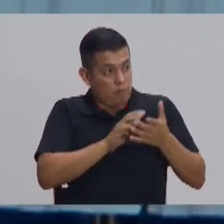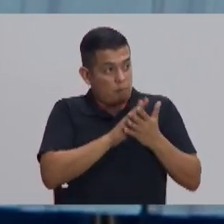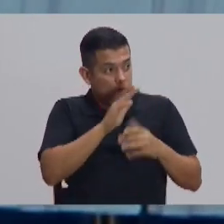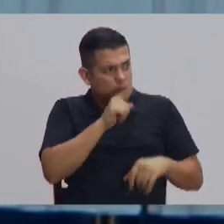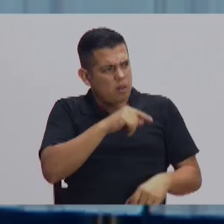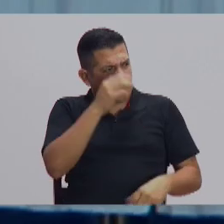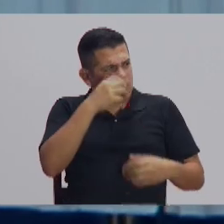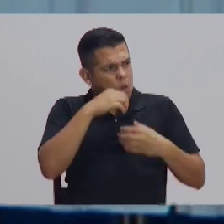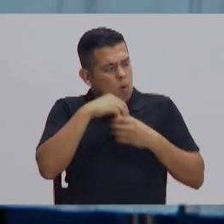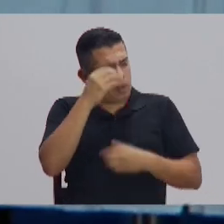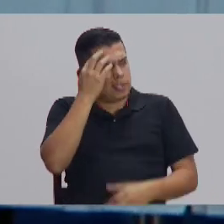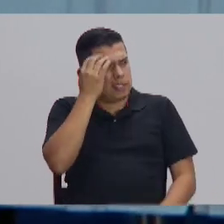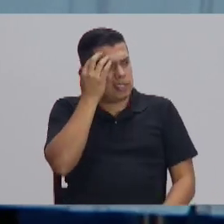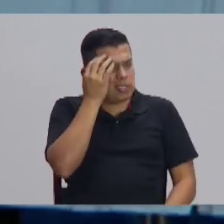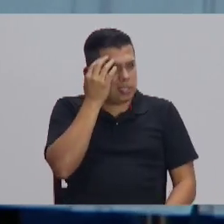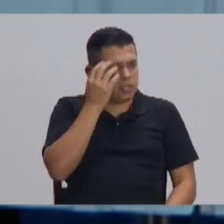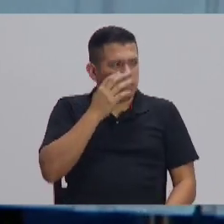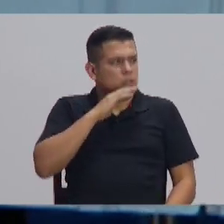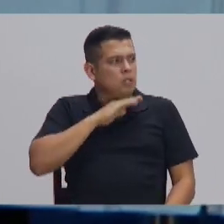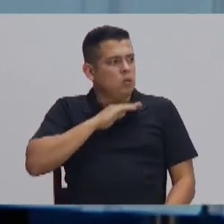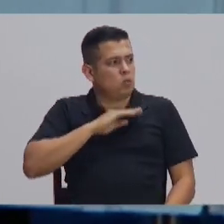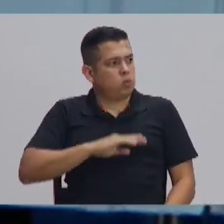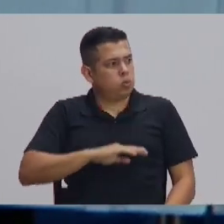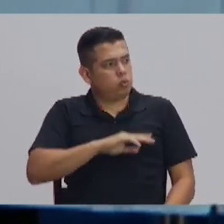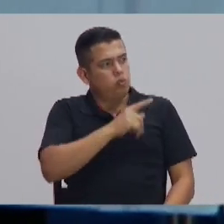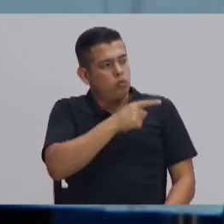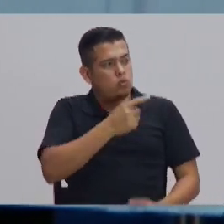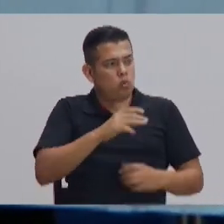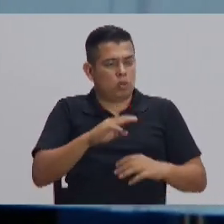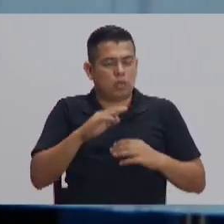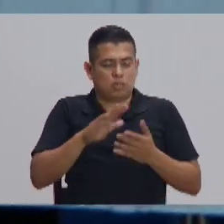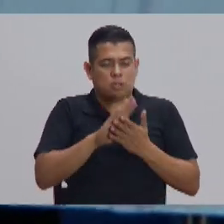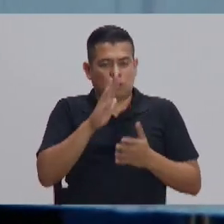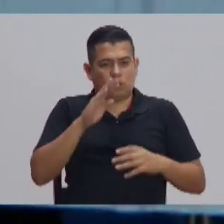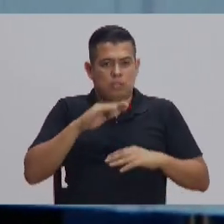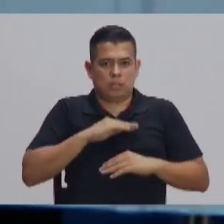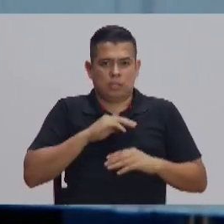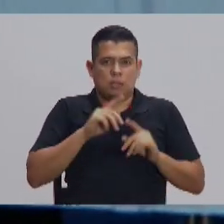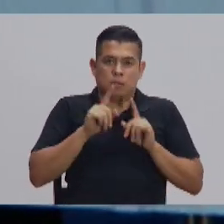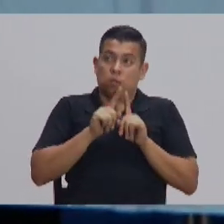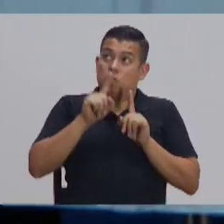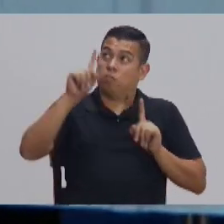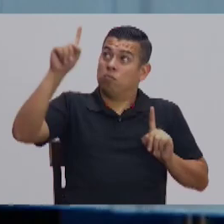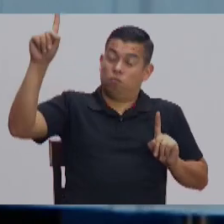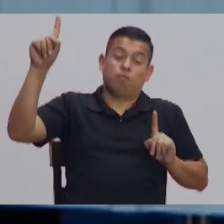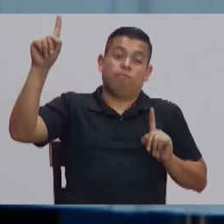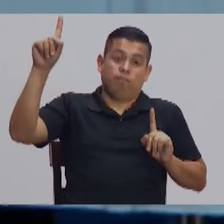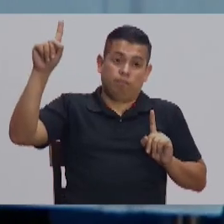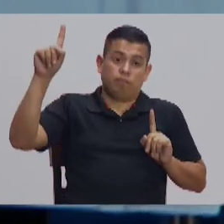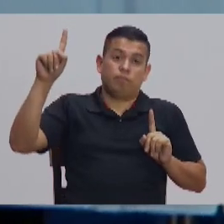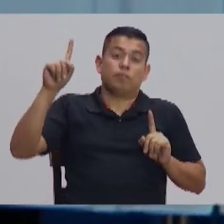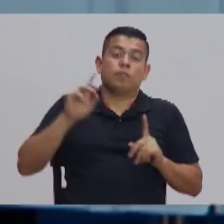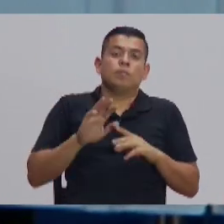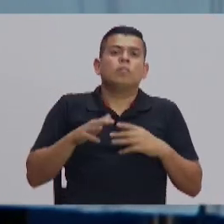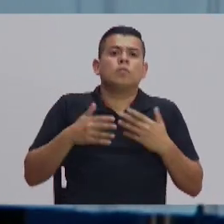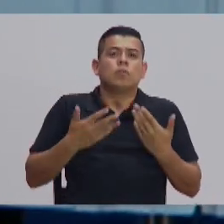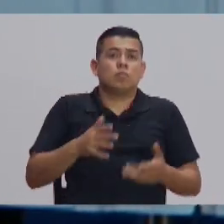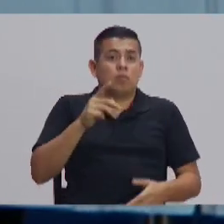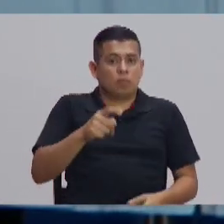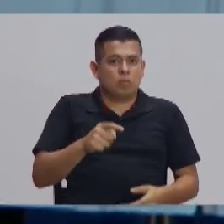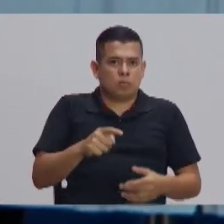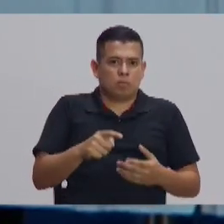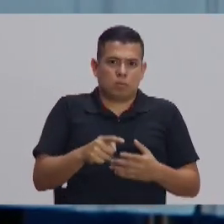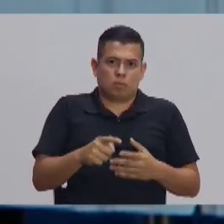trae aflicción desgaste estancamiento espiritual alejamiento total de dios pero